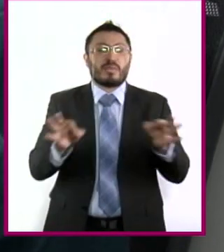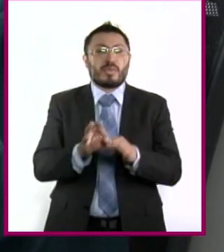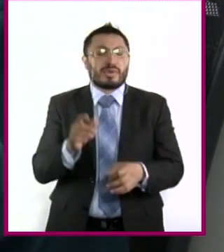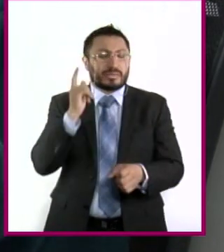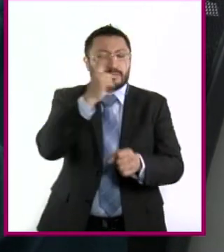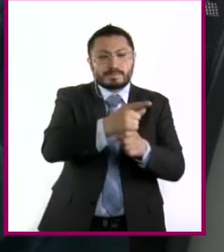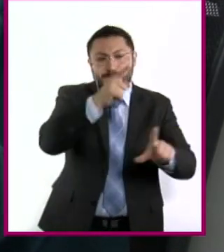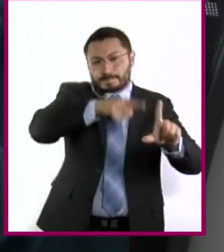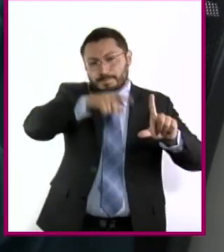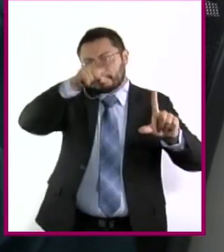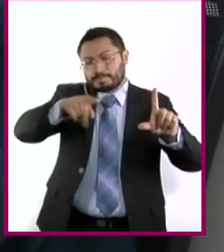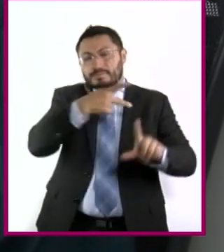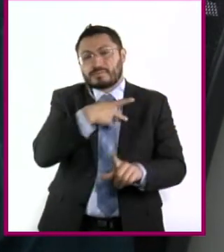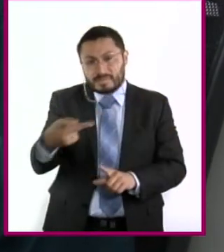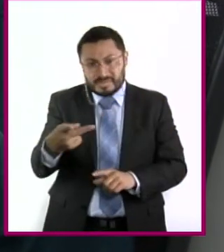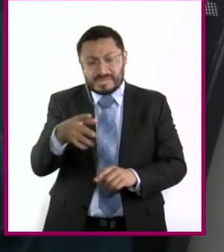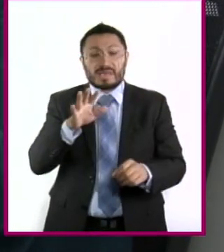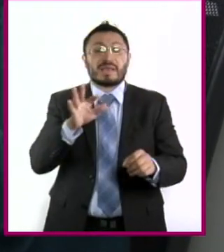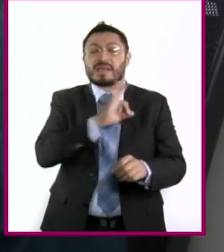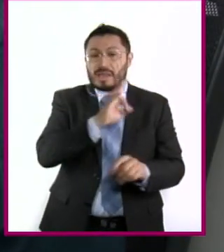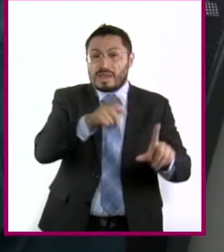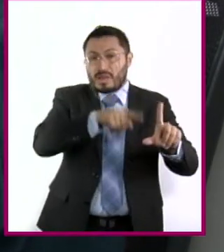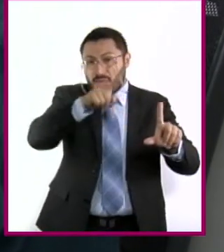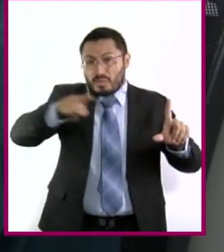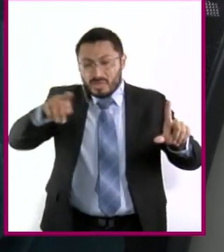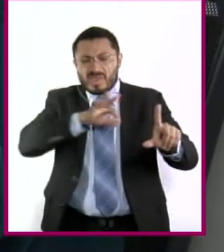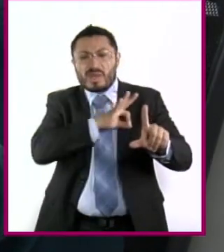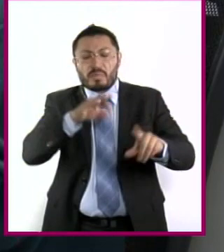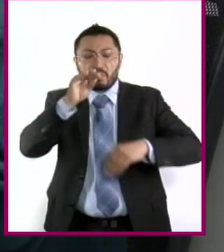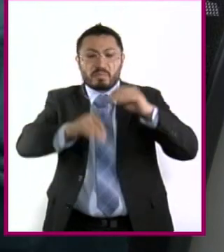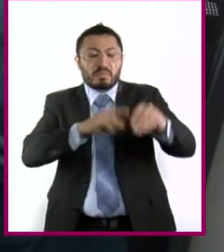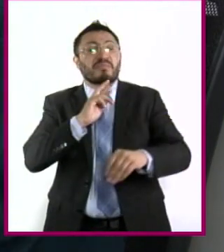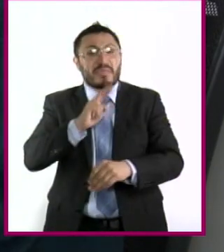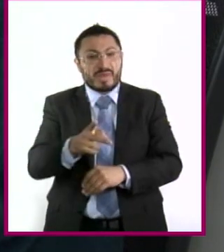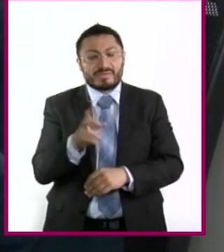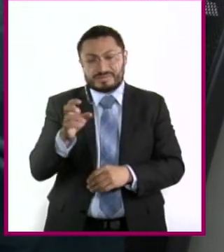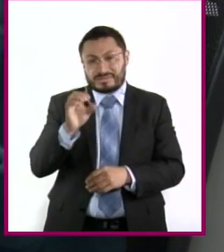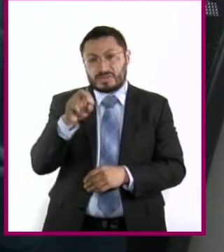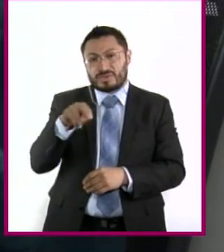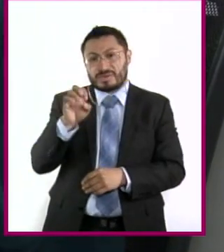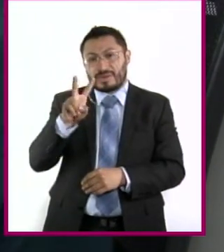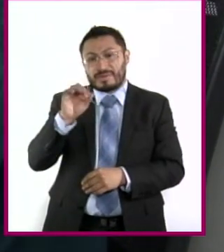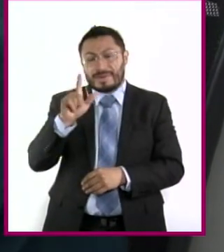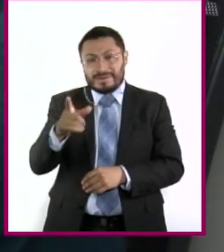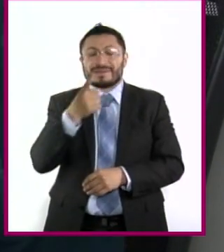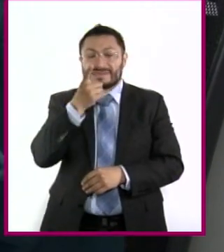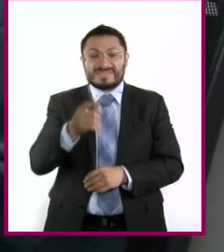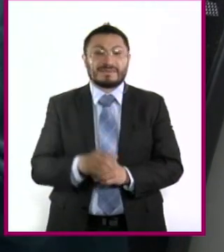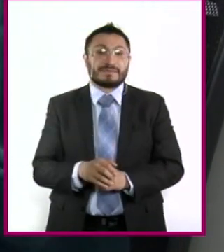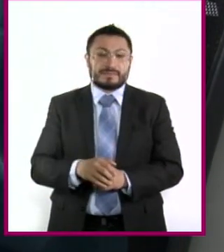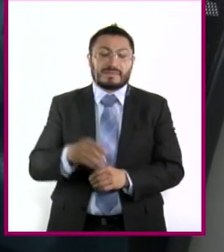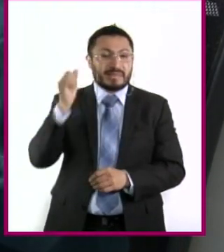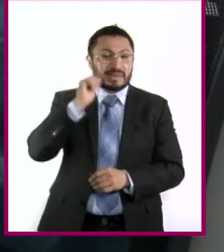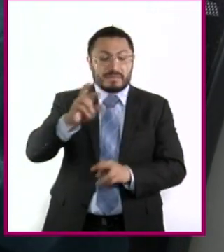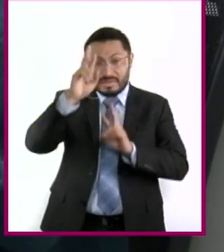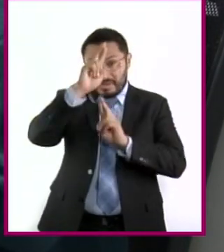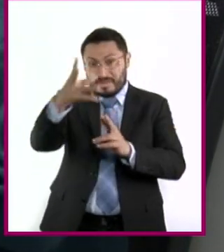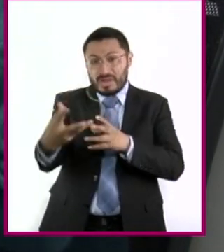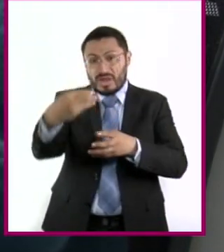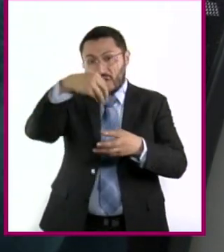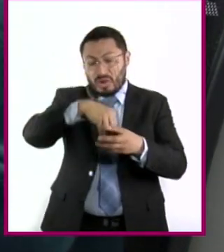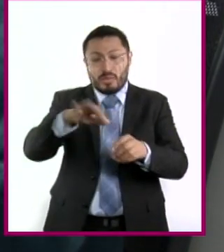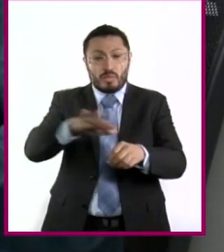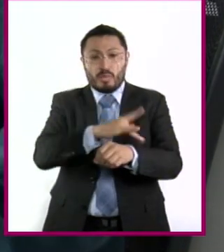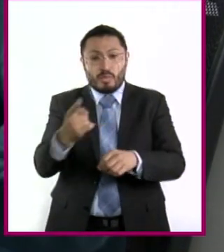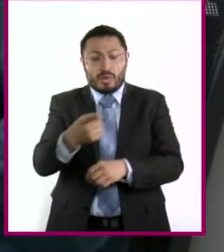pobreza. Lo que se mide se puede mejorar, como dice el Coneval. Siempre con respeto e inclusión, porque acabar con la